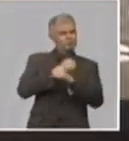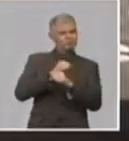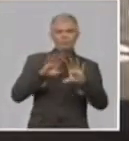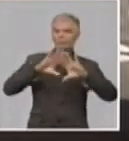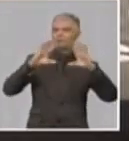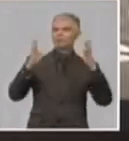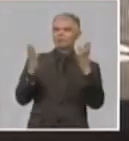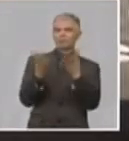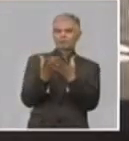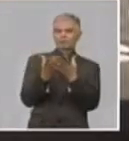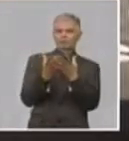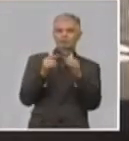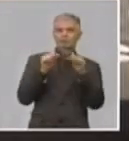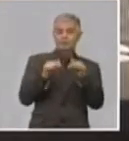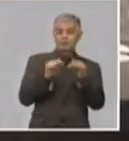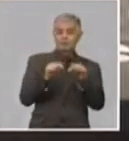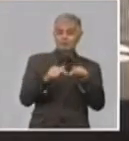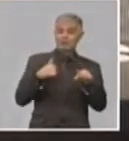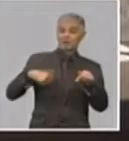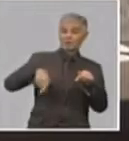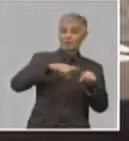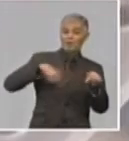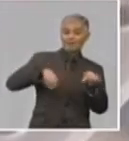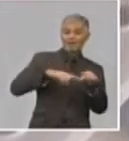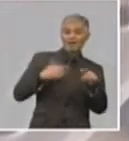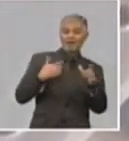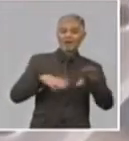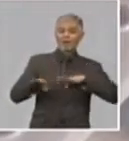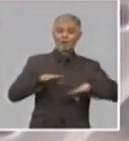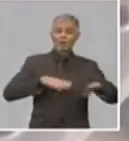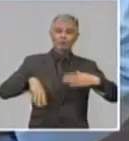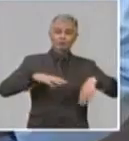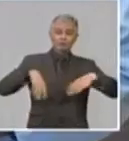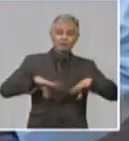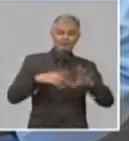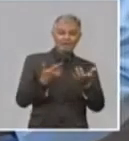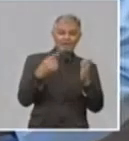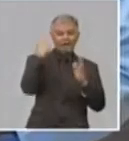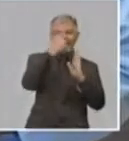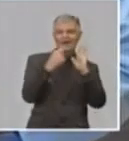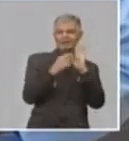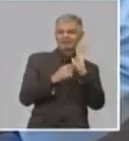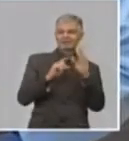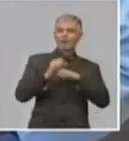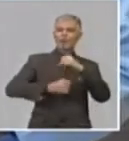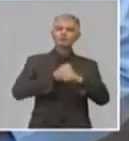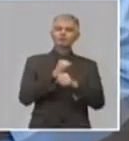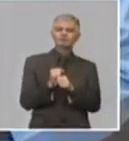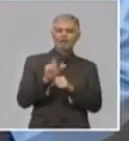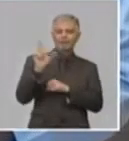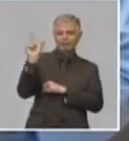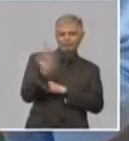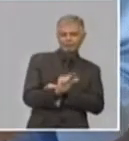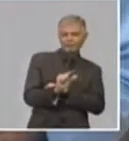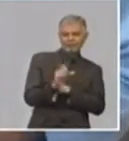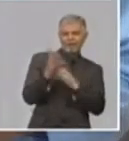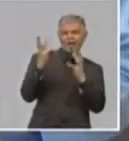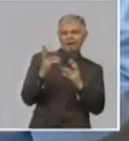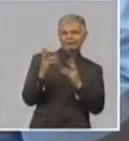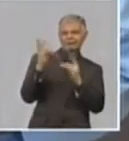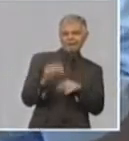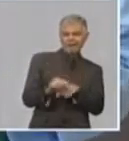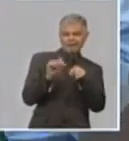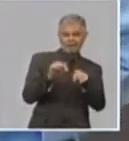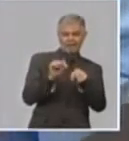mundo, pero en nuestras condiciones tiene la característica de que emplea muy pequeños volúmenes de reactivos